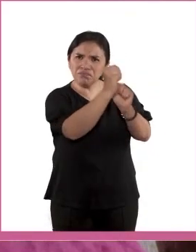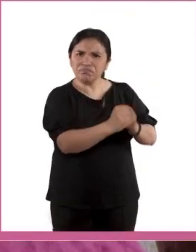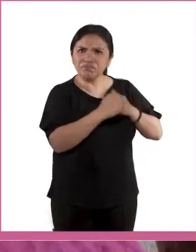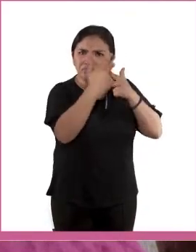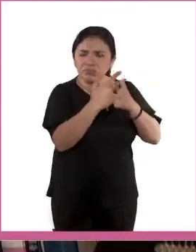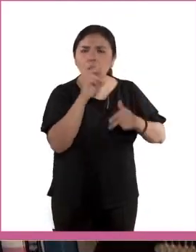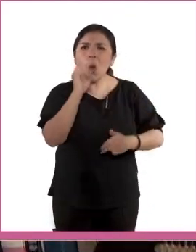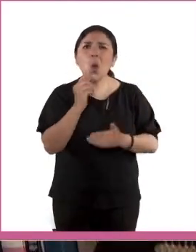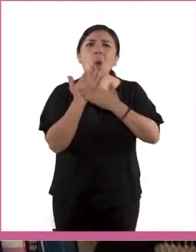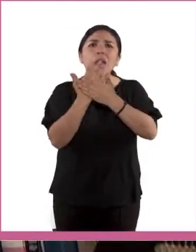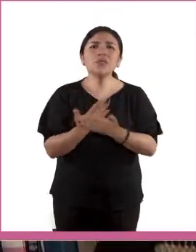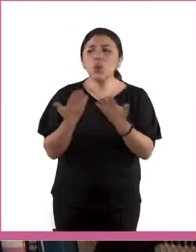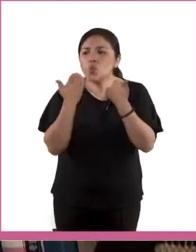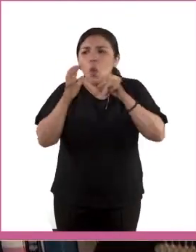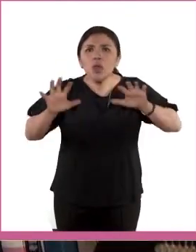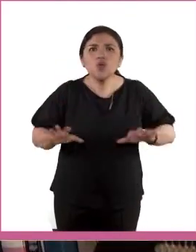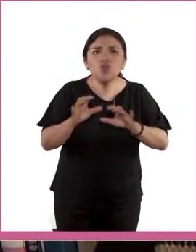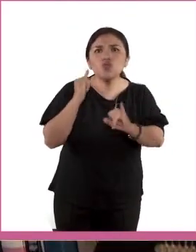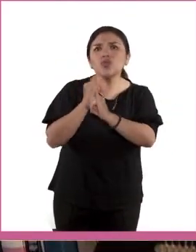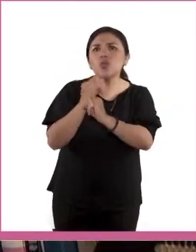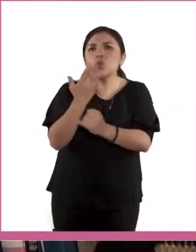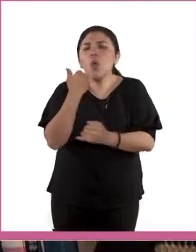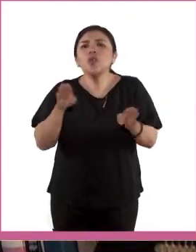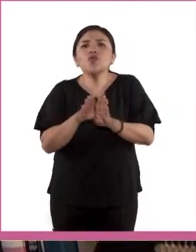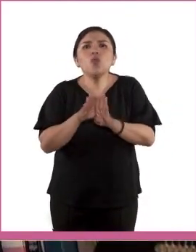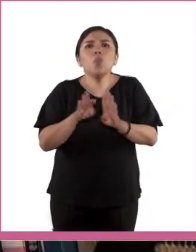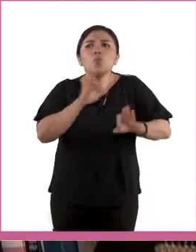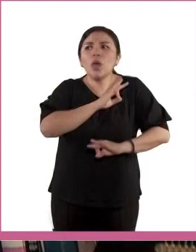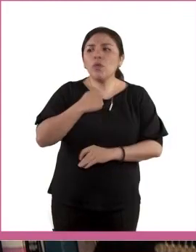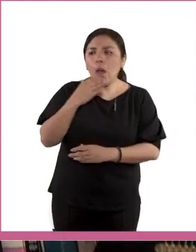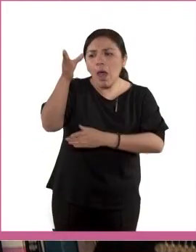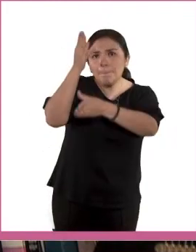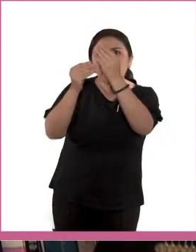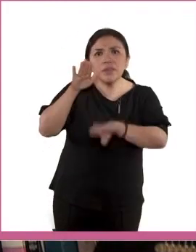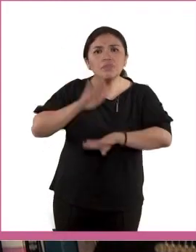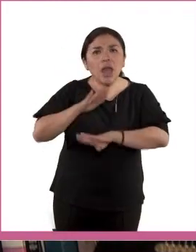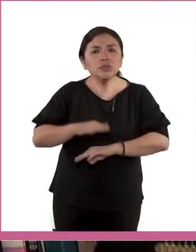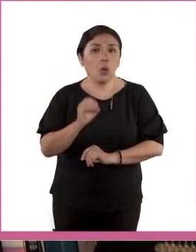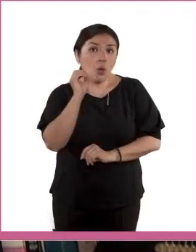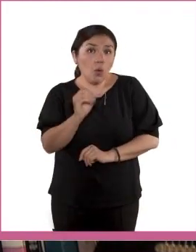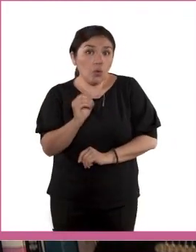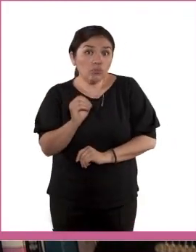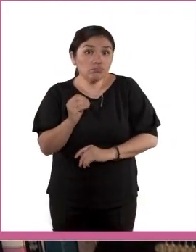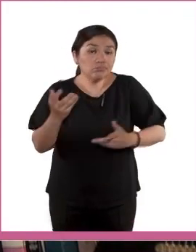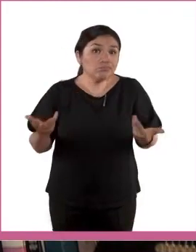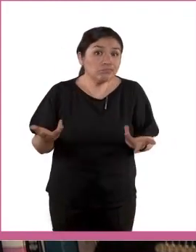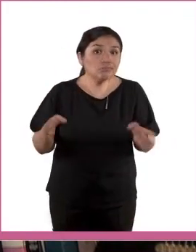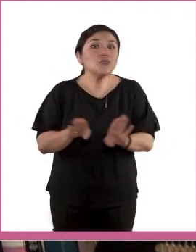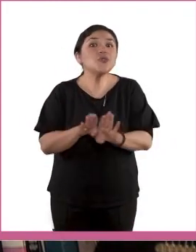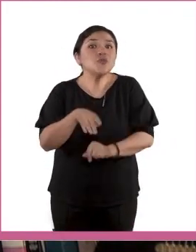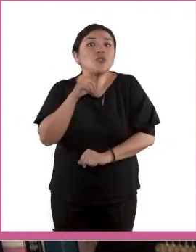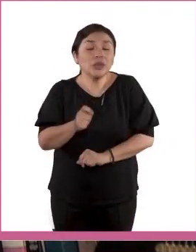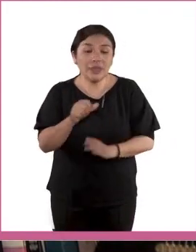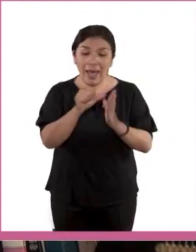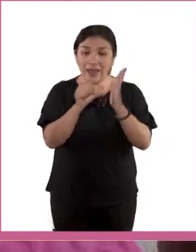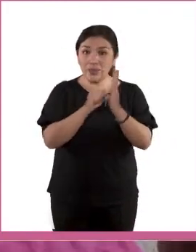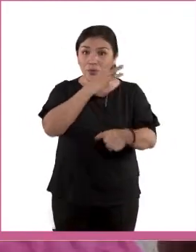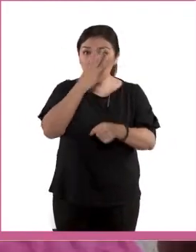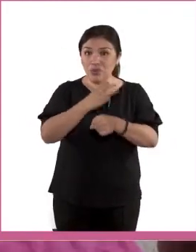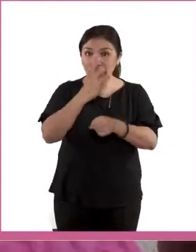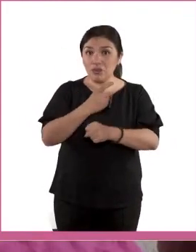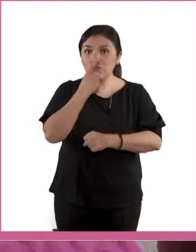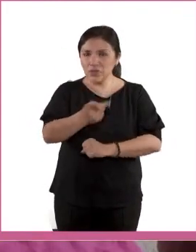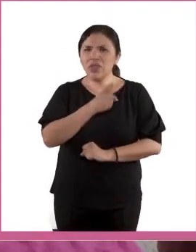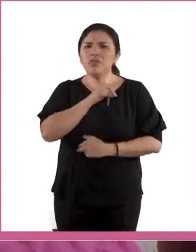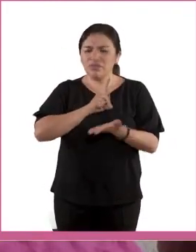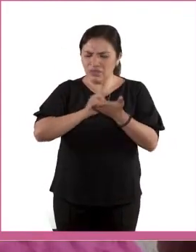en línea? ¿Esperar porque no hay computadora o internet para tomar esas dichosas clases? ¿O desertar? Si el